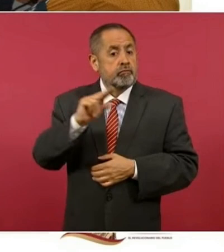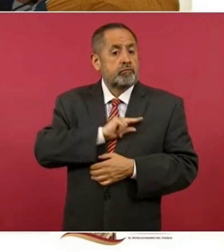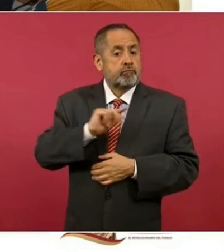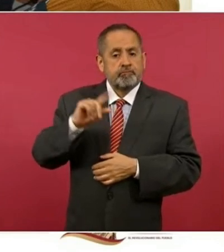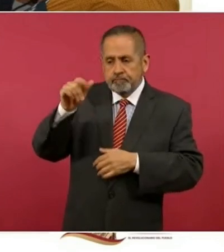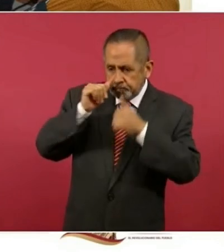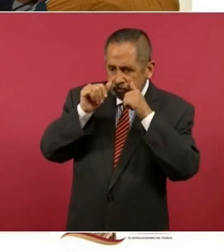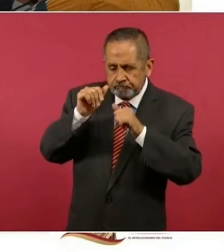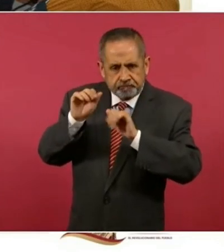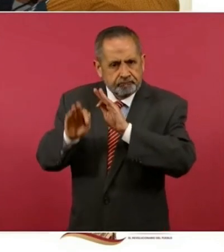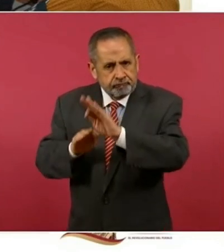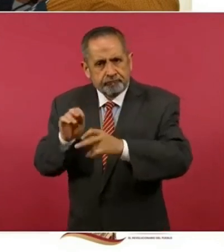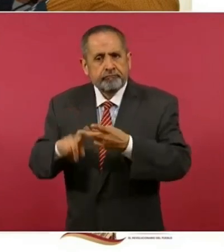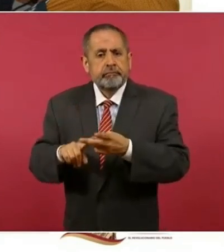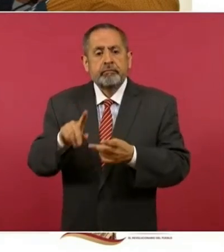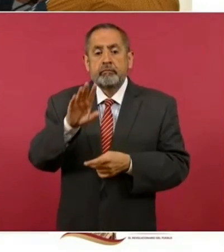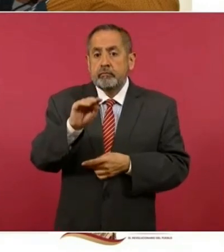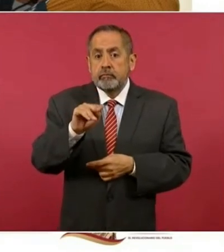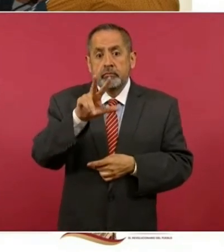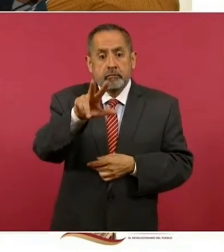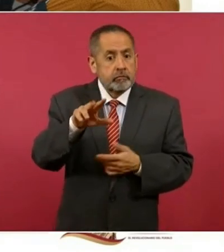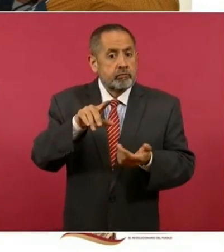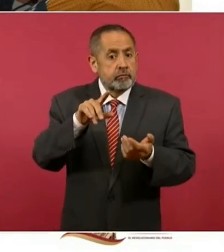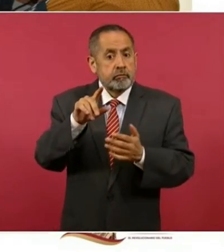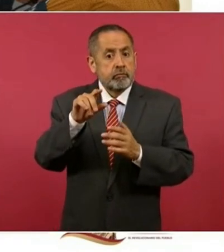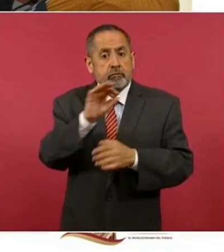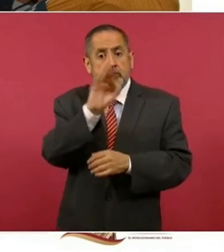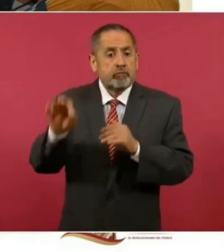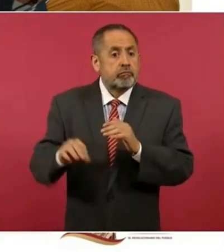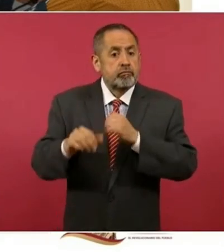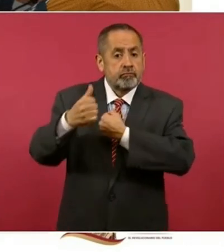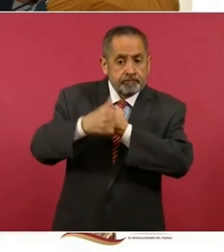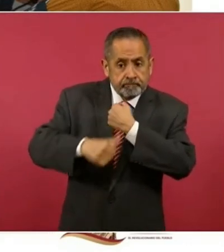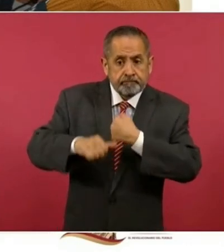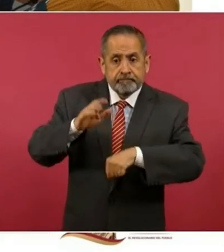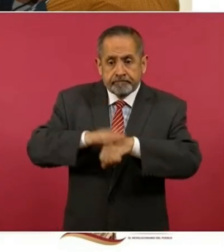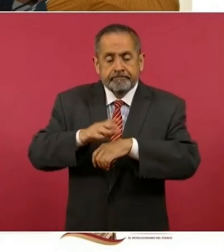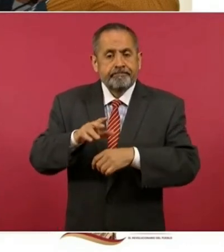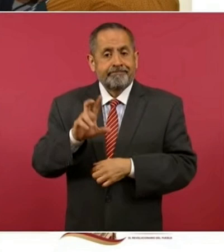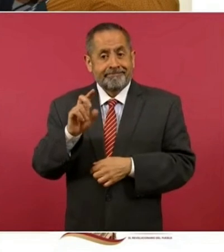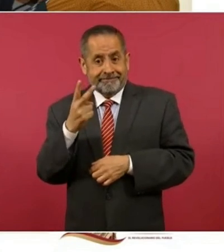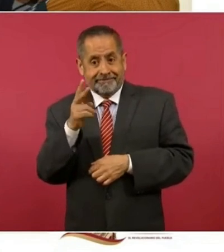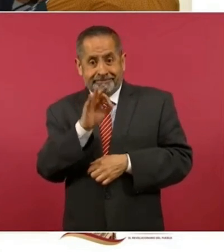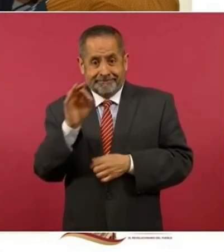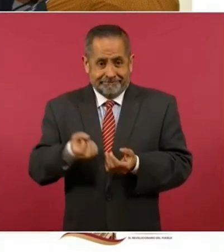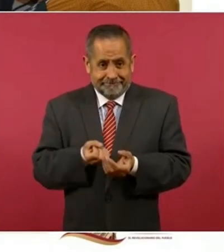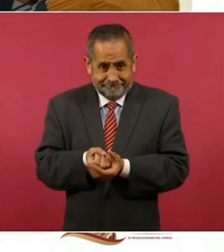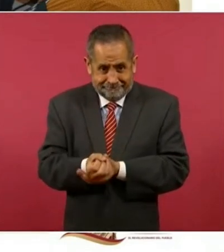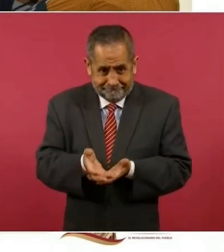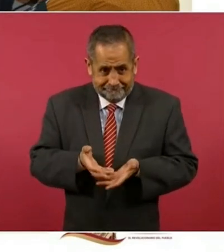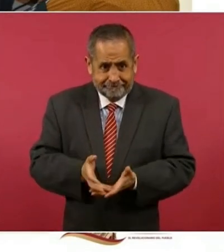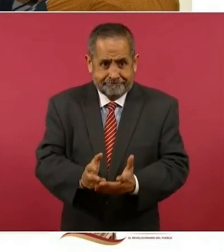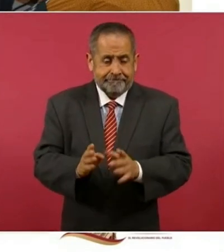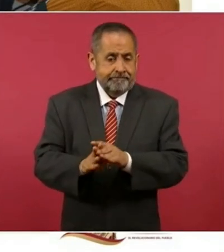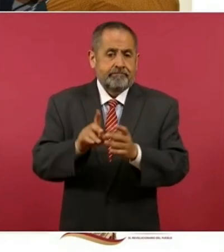especialidad, 90% más cirugías y 32% más partos. El tema de las cirugías tiene que ver con